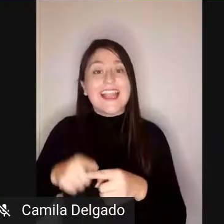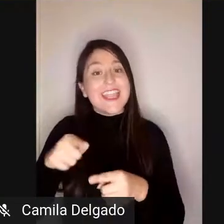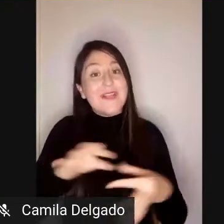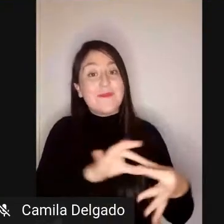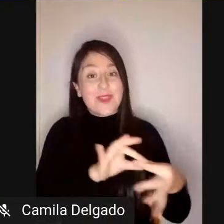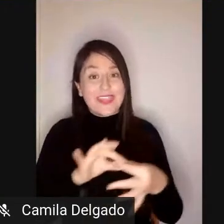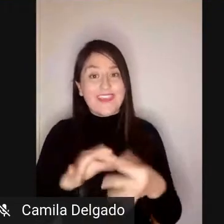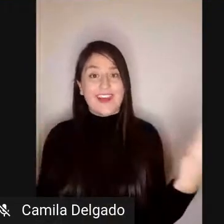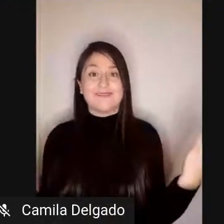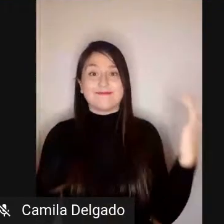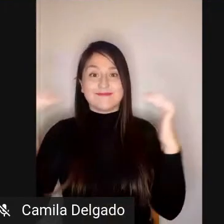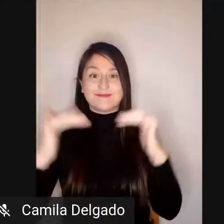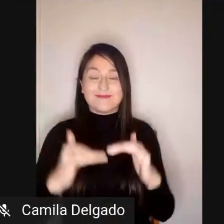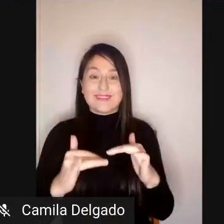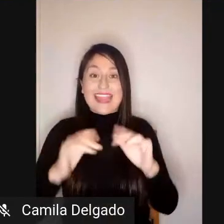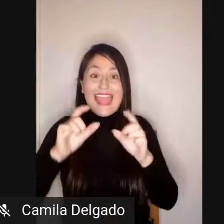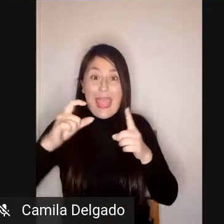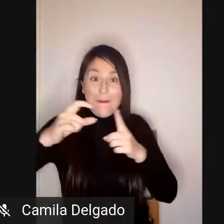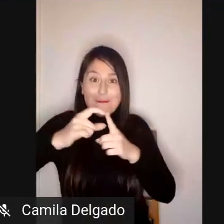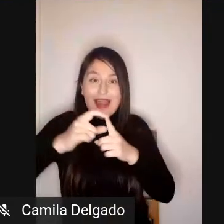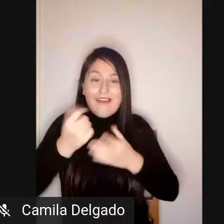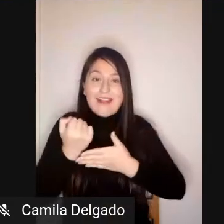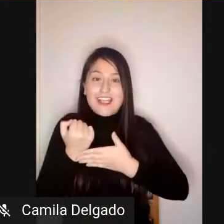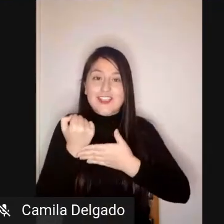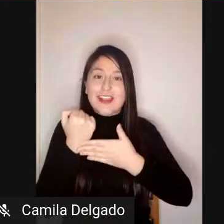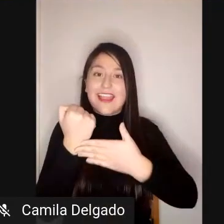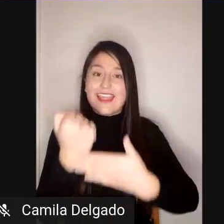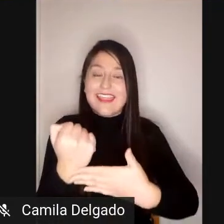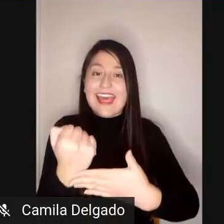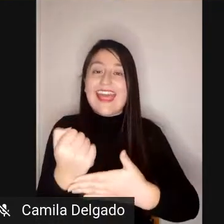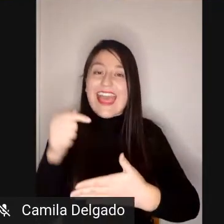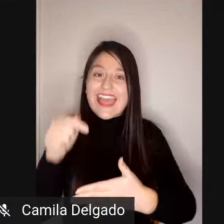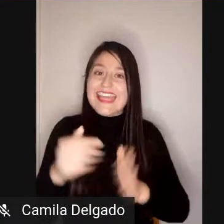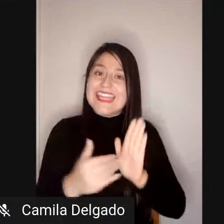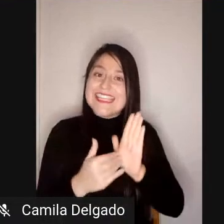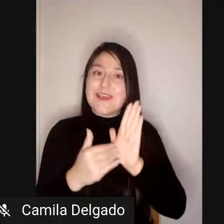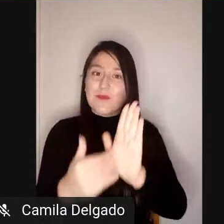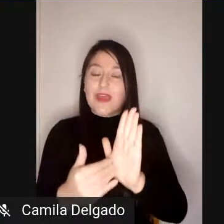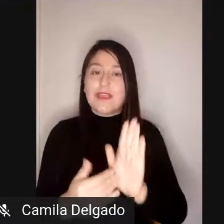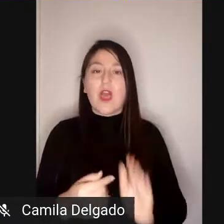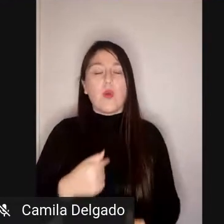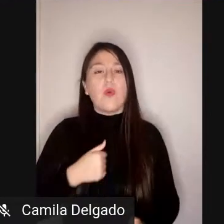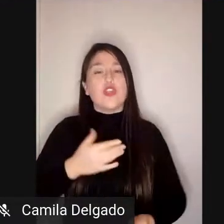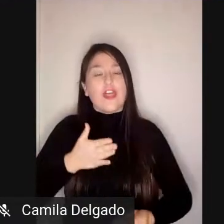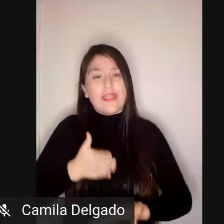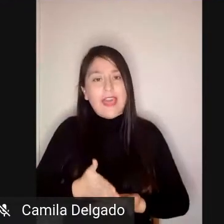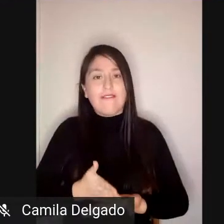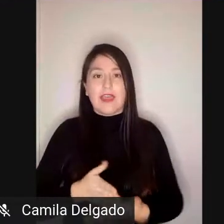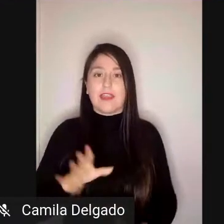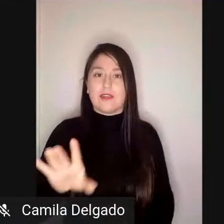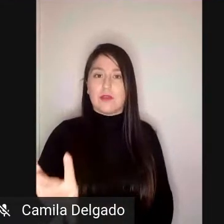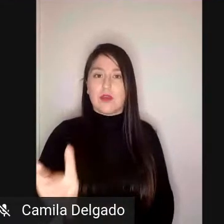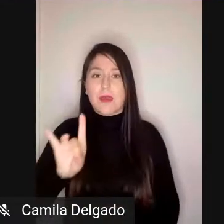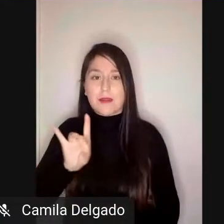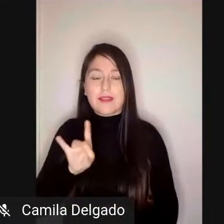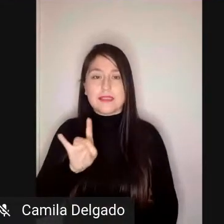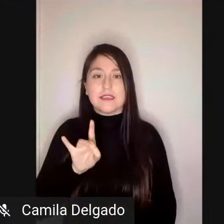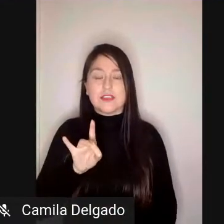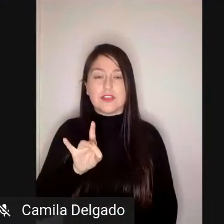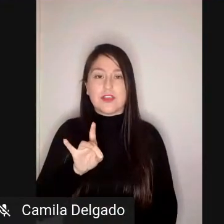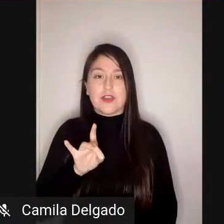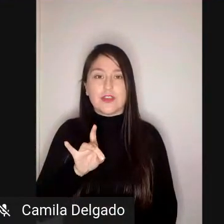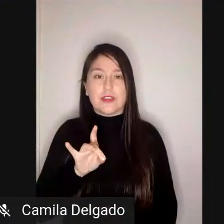concepto de solidaridad creo que también se ve reflejado ahí, el hecho de querer tomar decisiones en base a ese concepto hace que uno